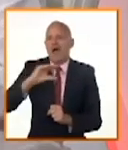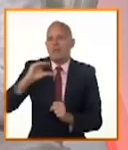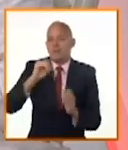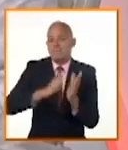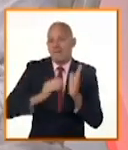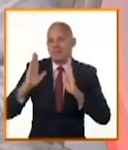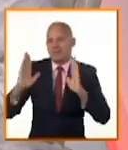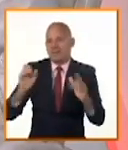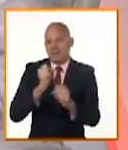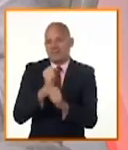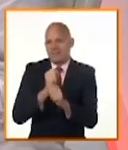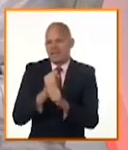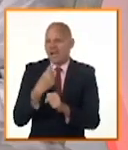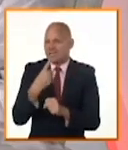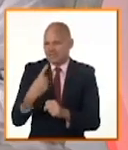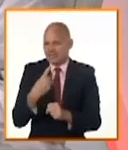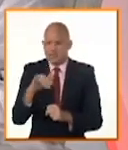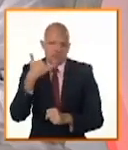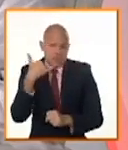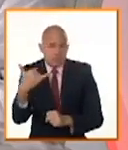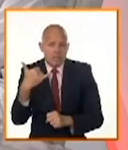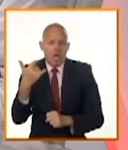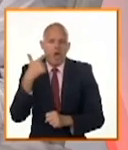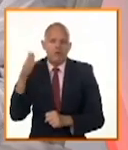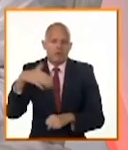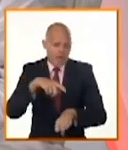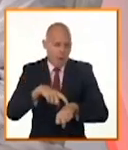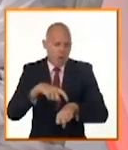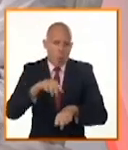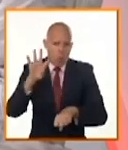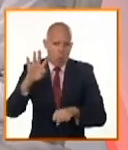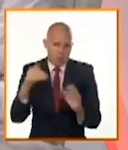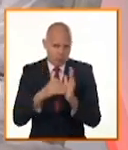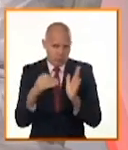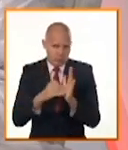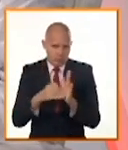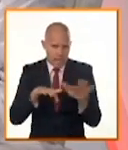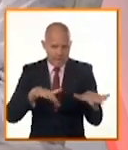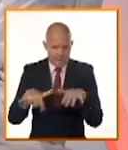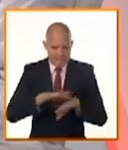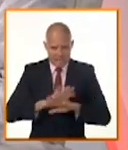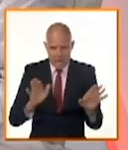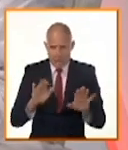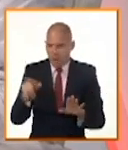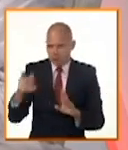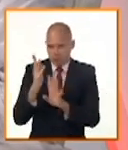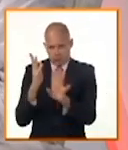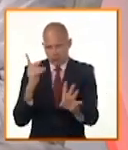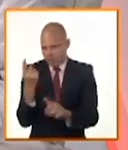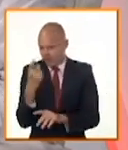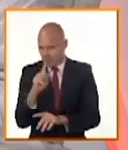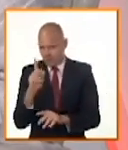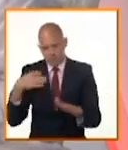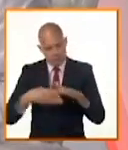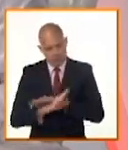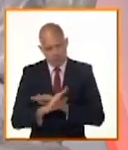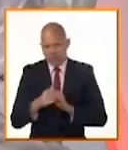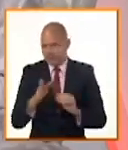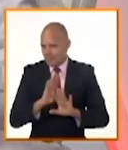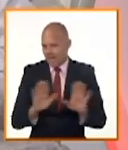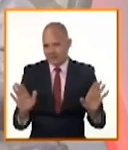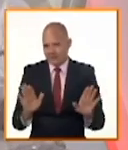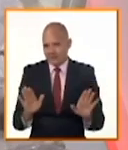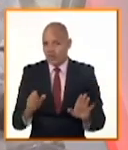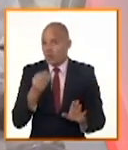preparada para que no tenga que esperar igual en los depósitos es decir si nosotros conocemos a nivel de una sucursal de un municipio que además